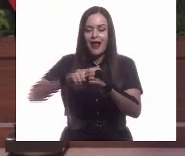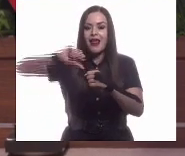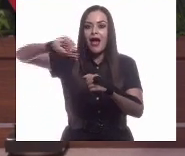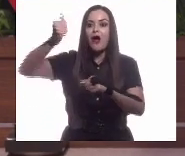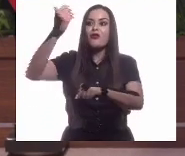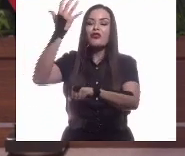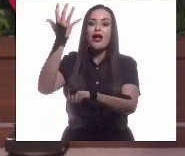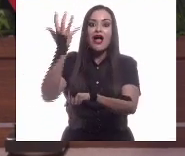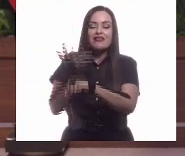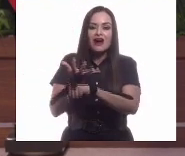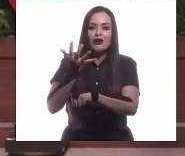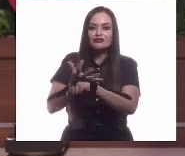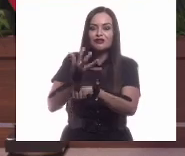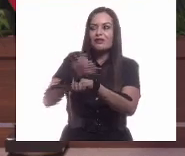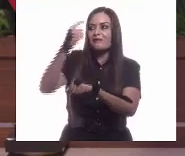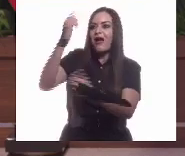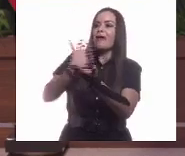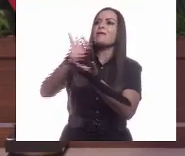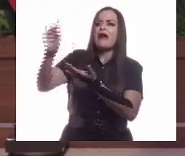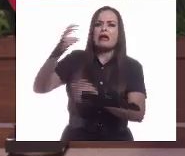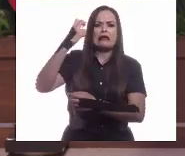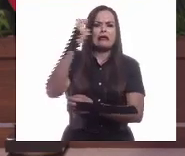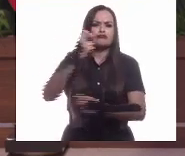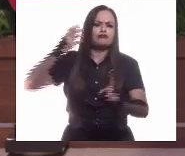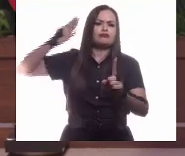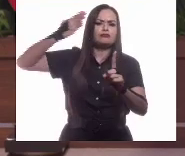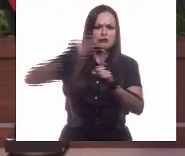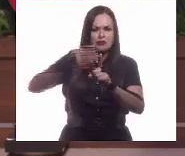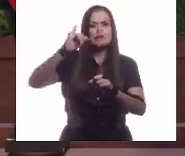Estados Unidos. Ese es el reto y lo vamos a lograr.